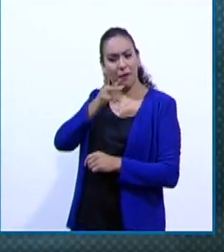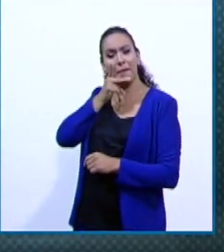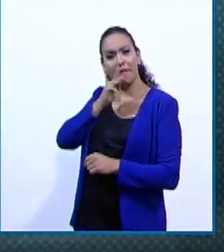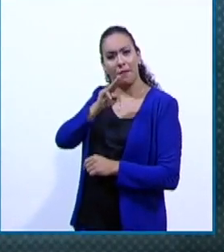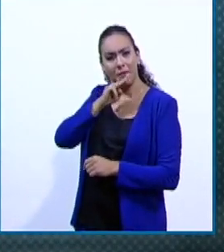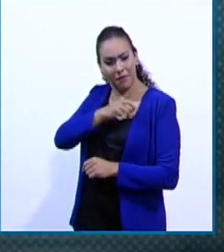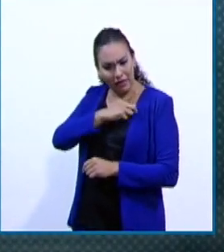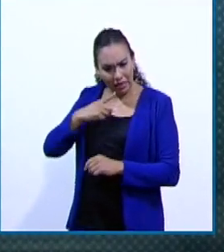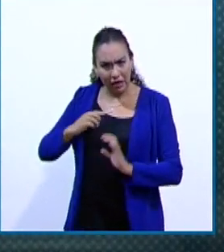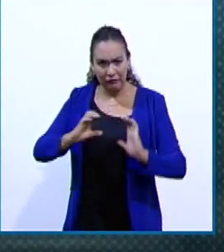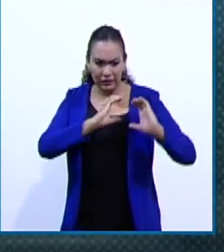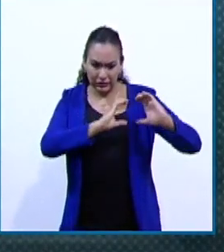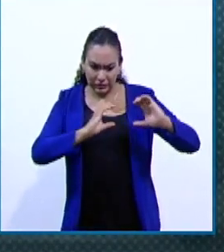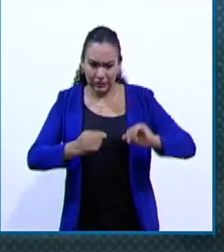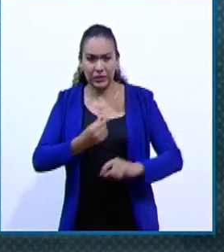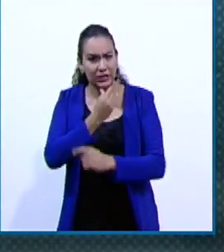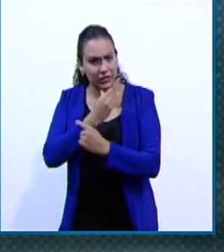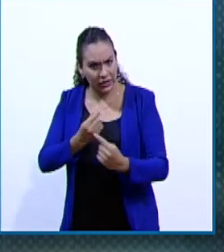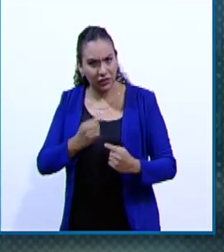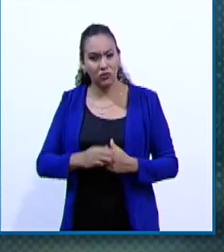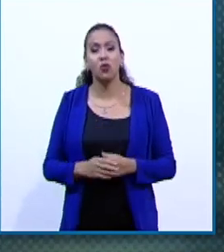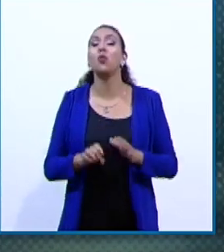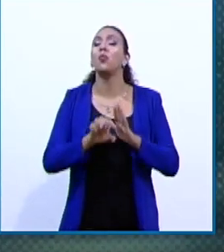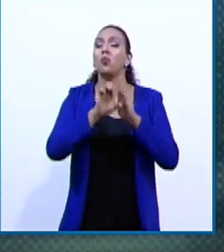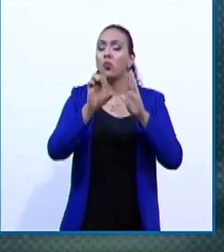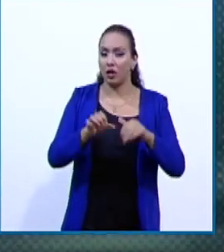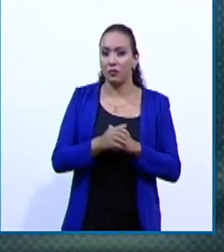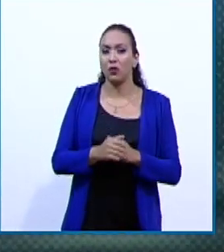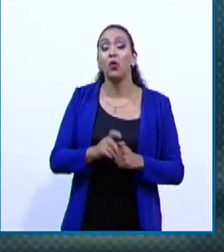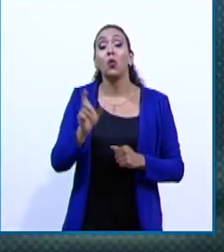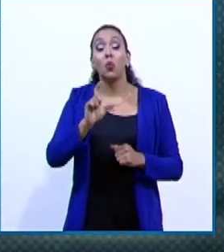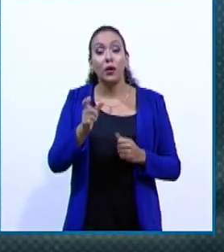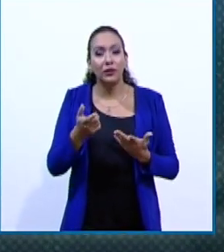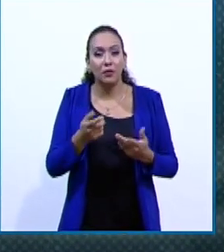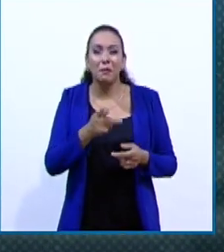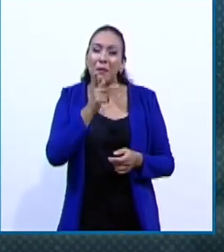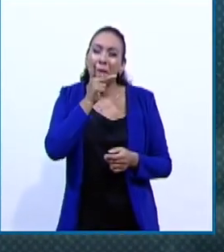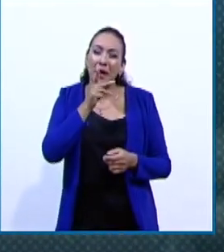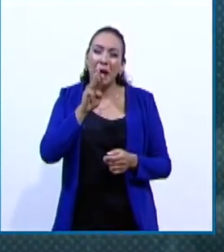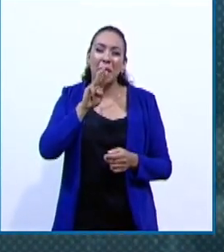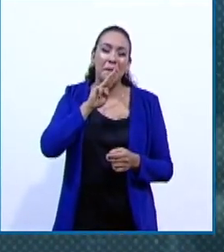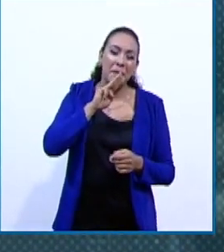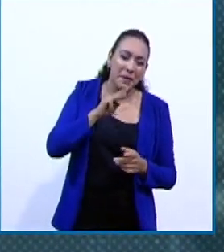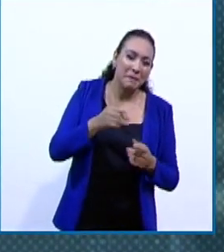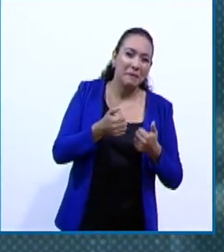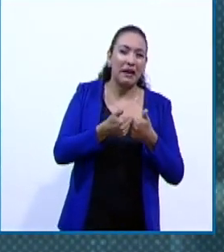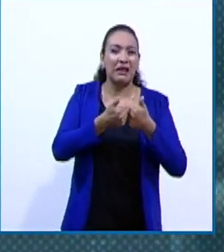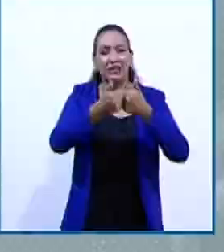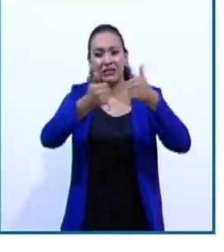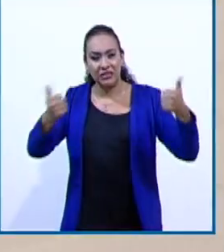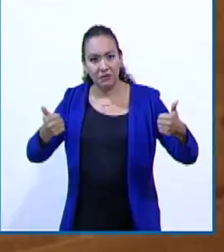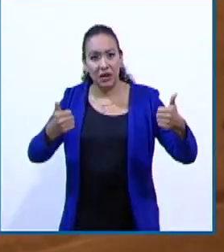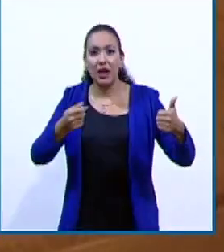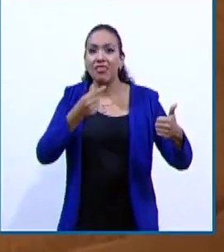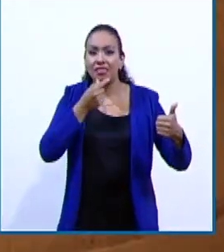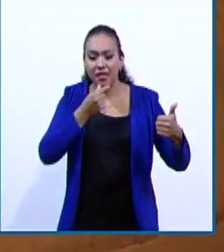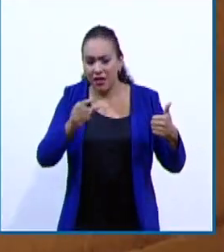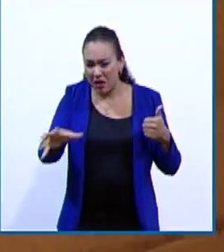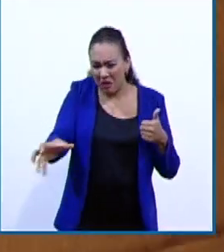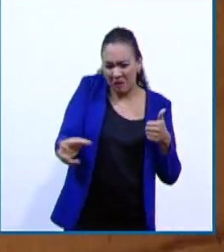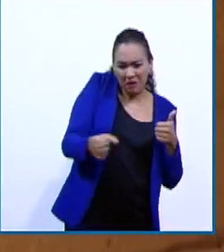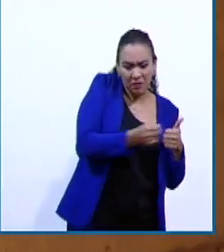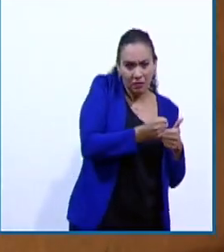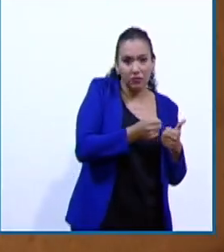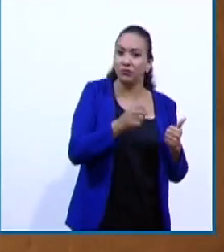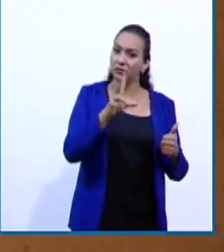velar porque los infantes no sean separados de sus padres contra su voluntad, a menos que tal separación sea necesaria en el interés superior